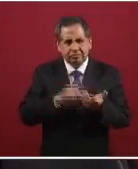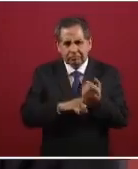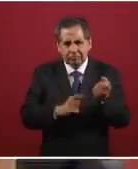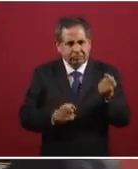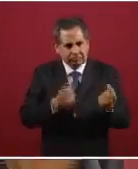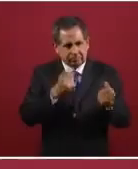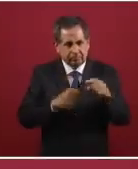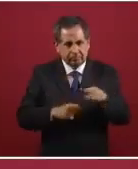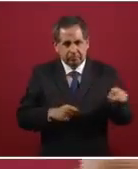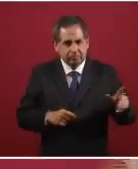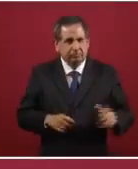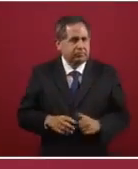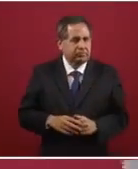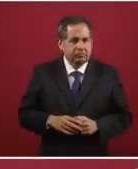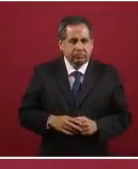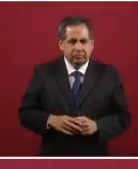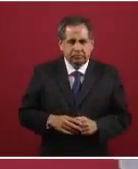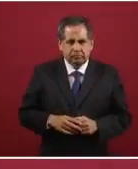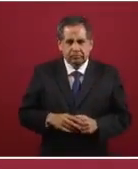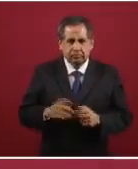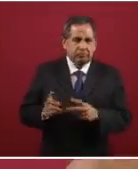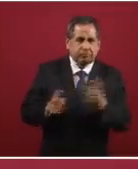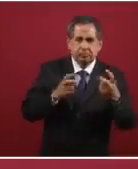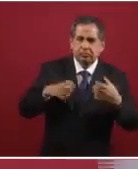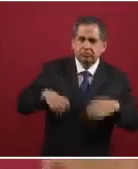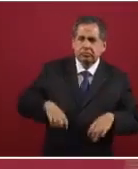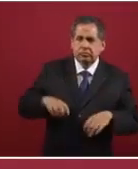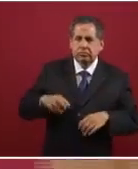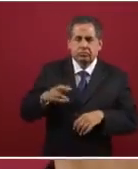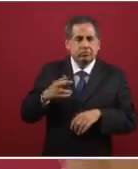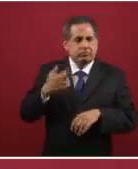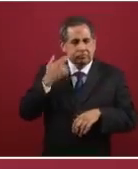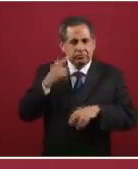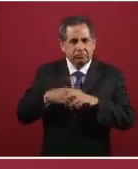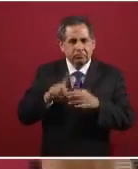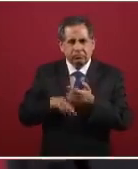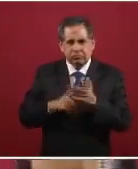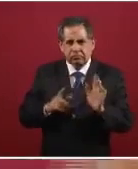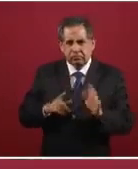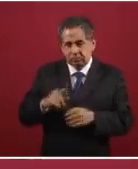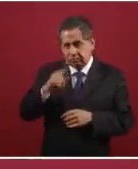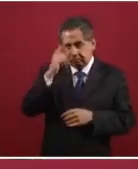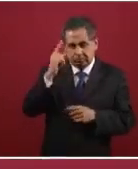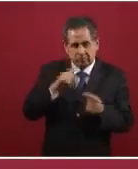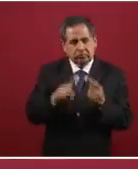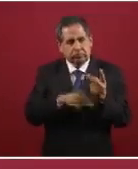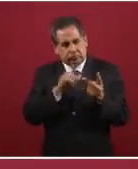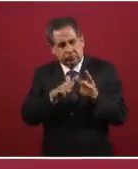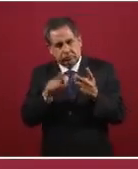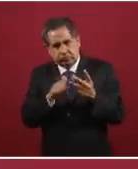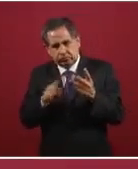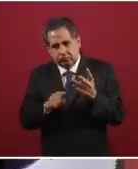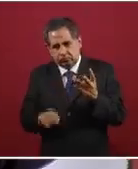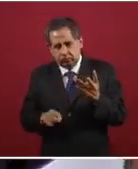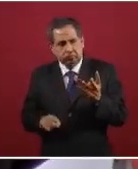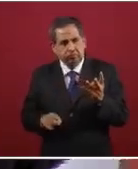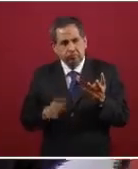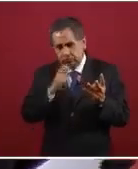así, de que no se roben el dinero en el gobierno, que es dinero del pueblo. No es nada más eso. No.